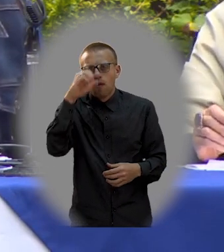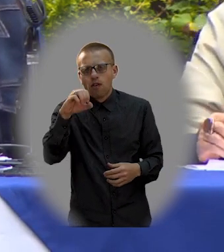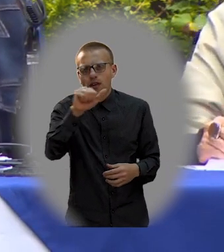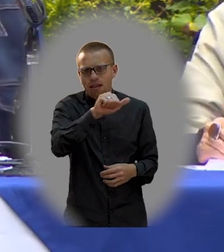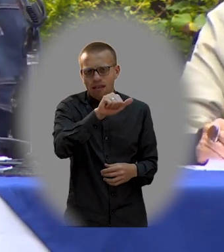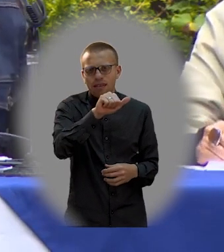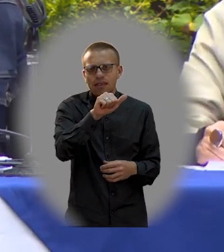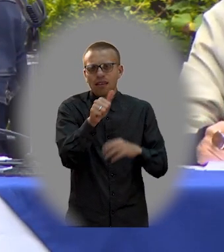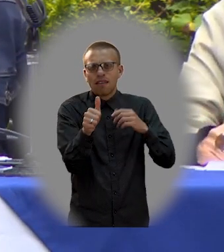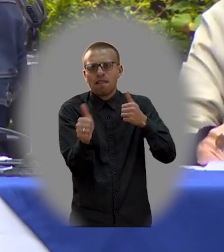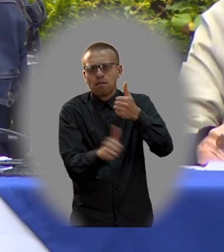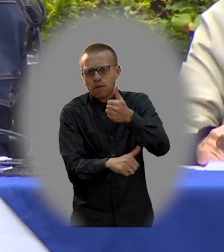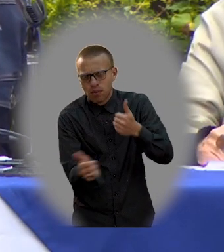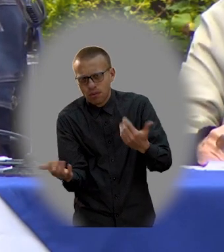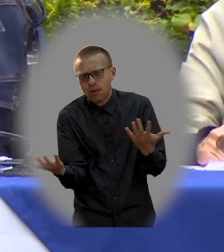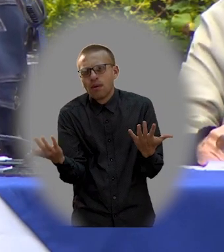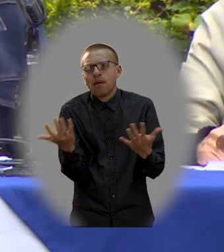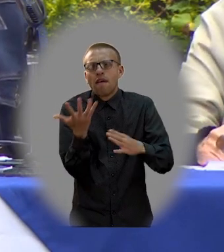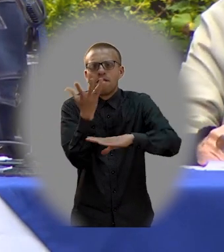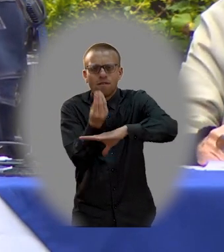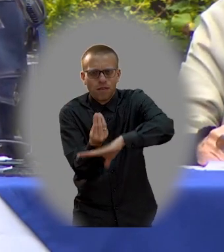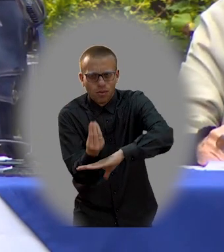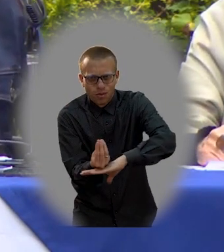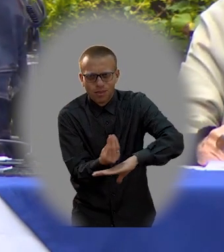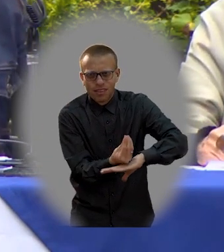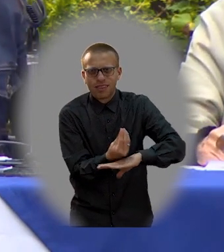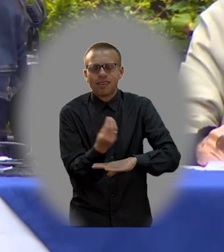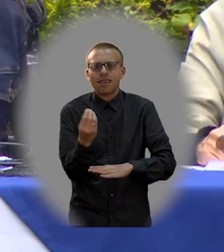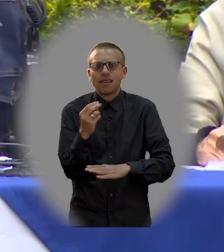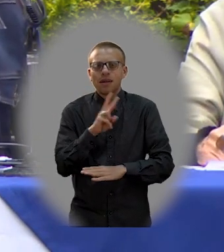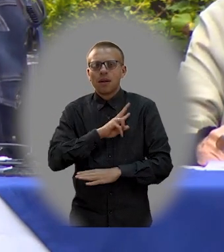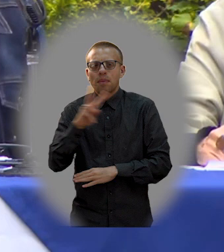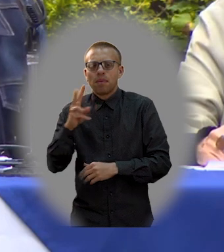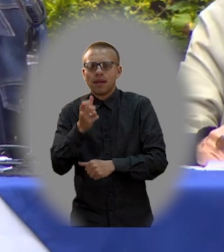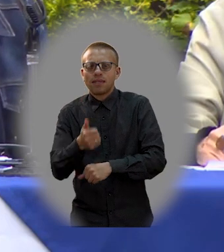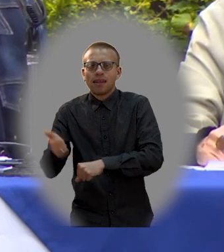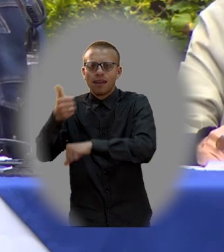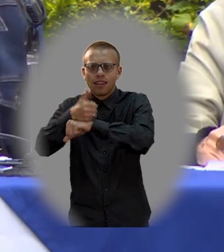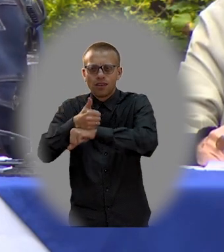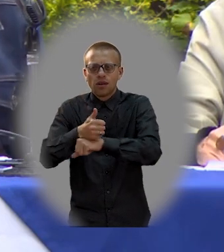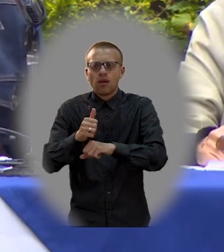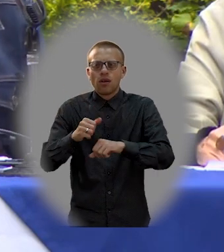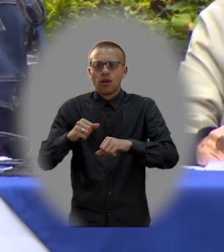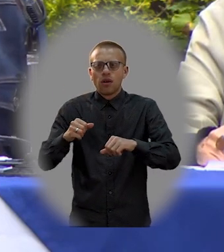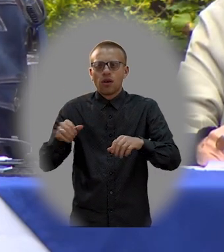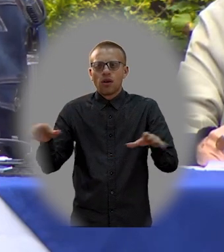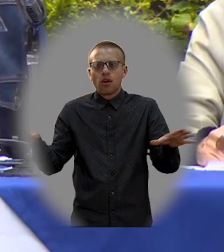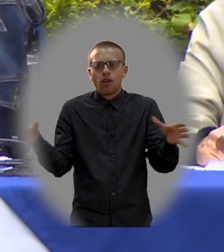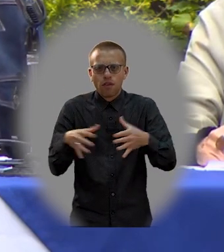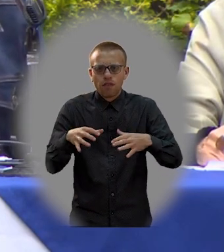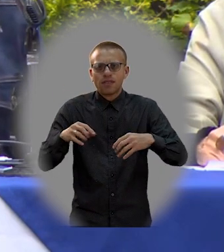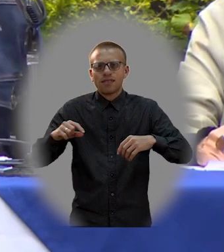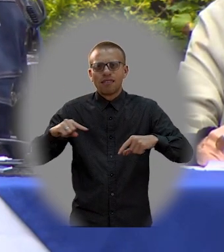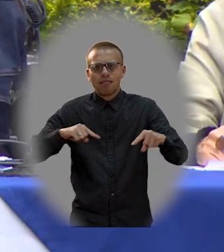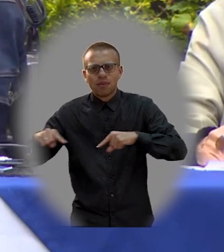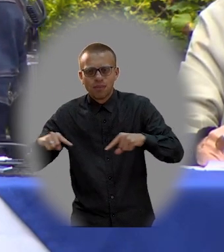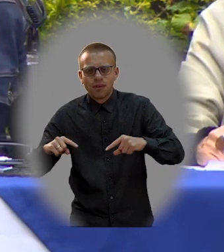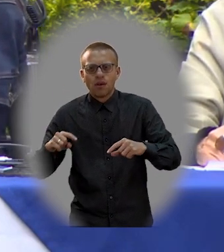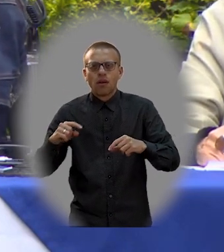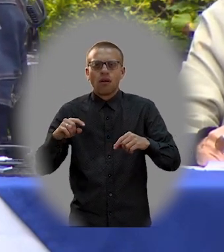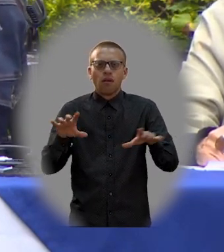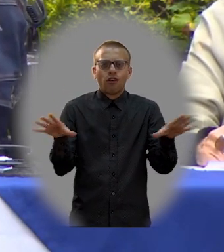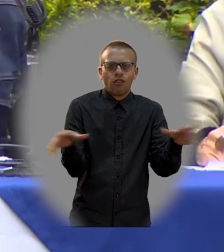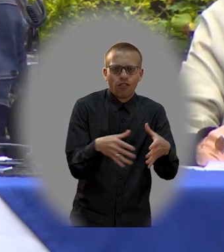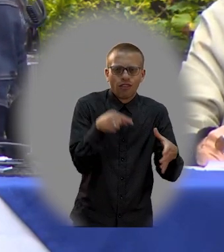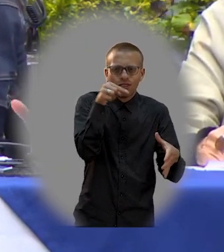de las facultades, delegadas de las vicerrectorías, de la Oficina de Comunicaciones, de la Oficina de Planeación y de